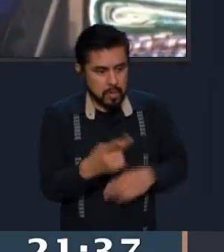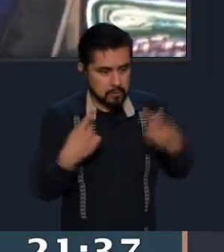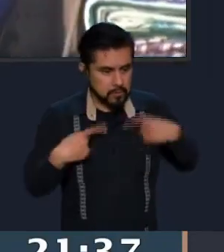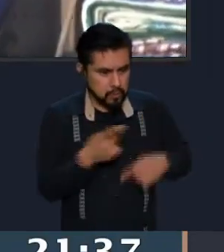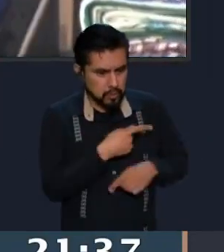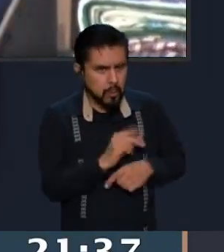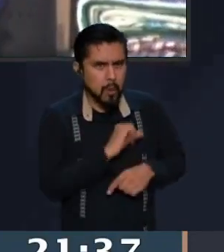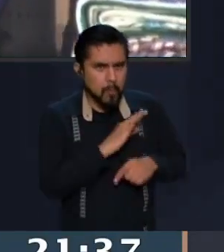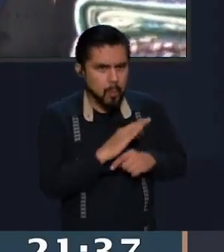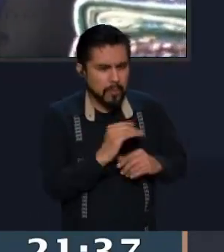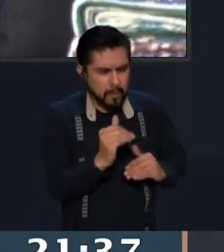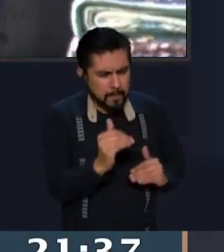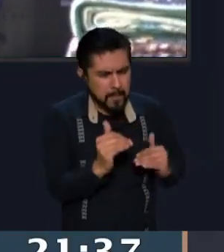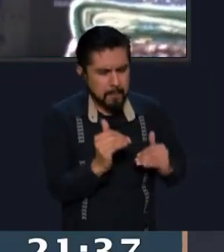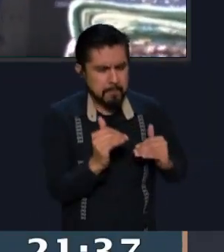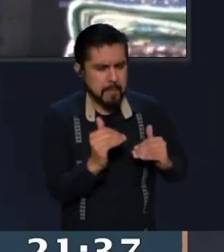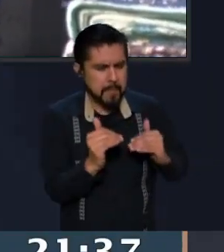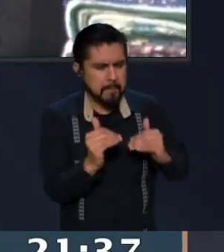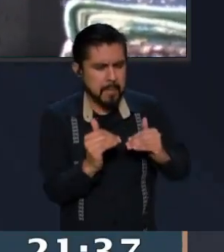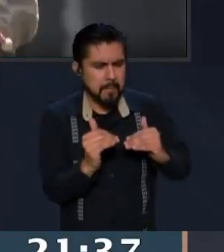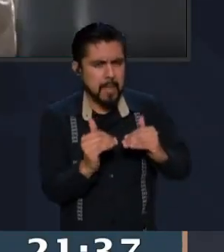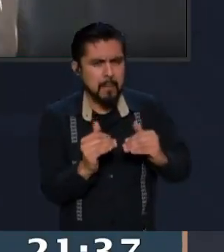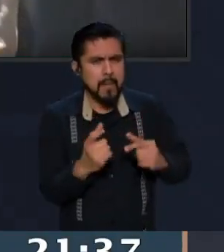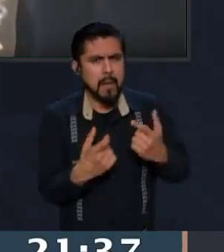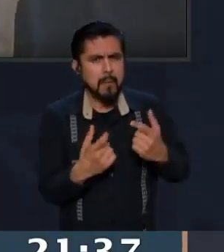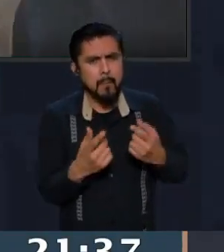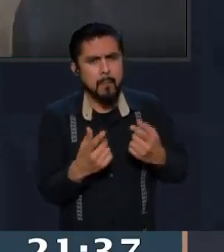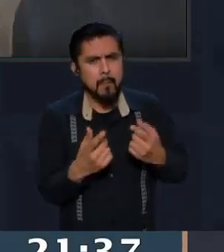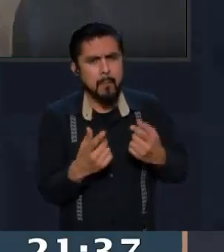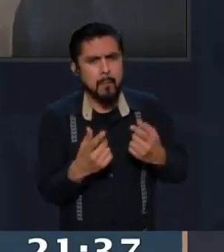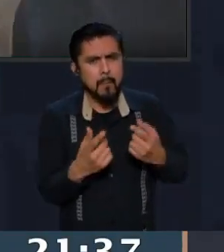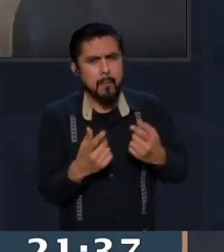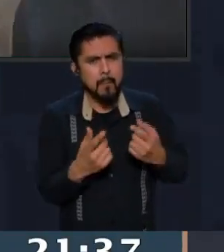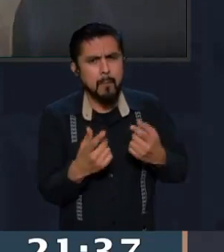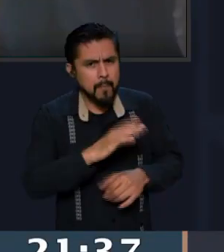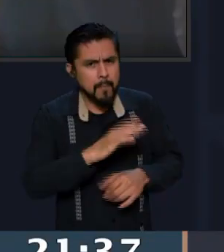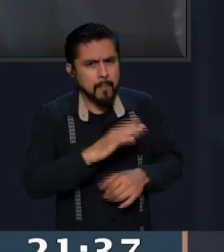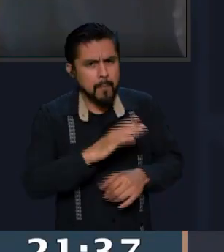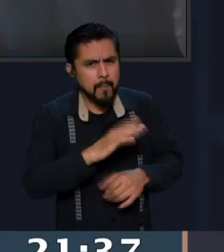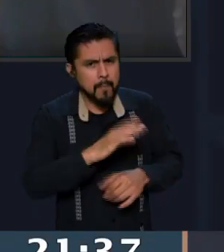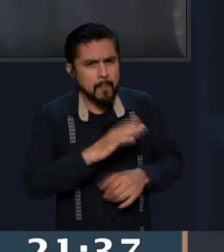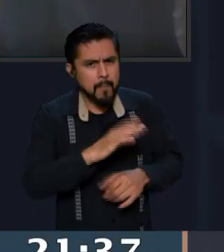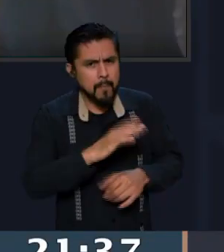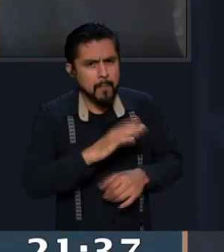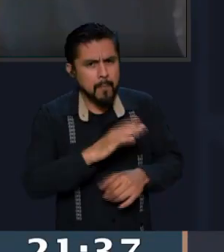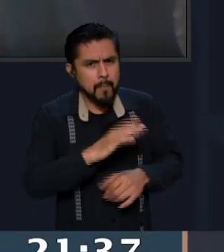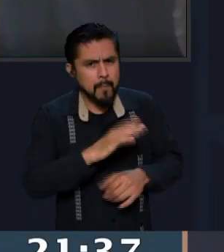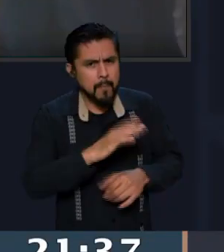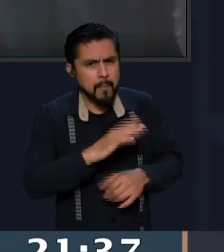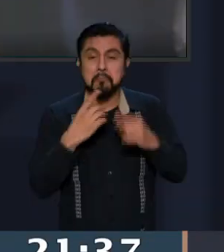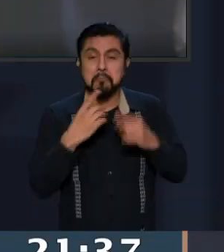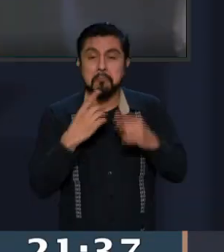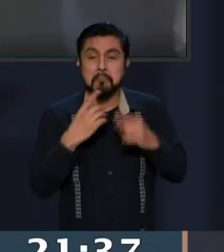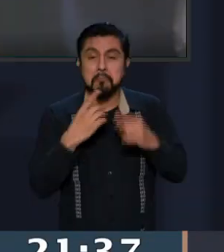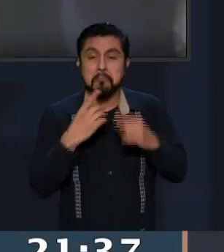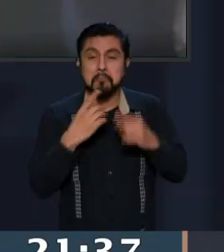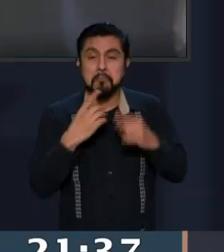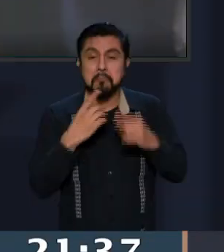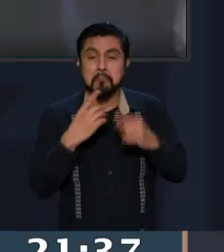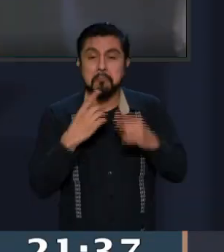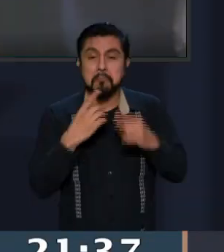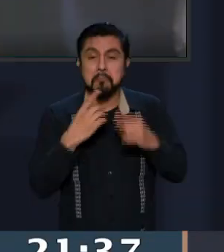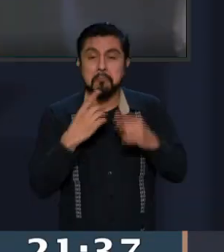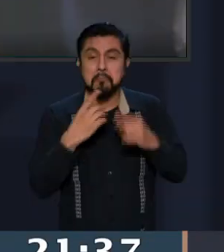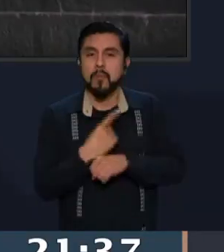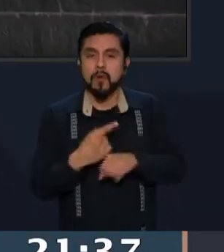es fundamental para nuestras sociedades. Entonces, pues creo que se abre un debate hermoso porque nos pone con